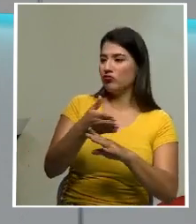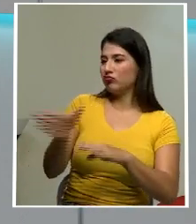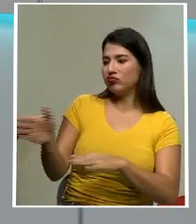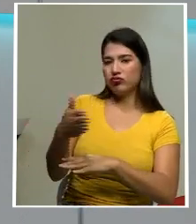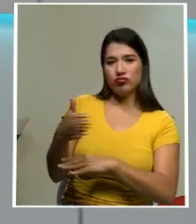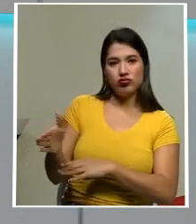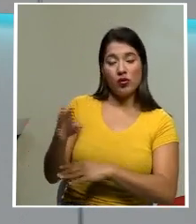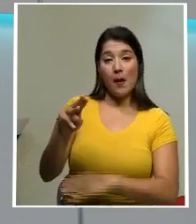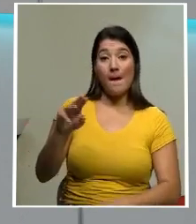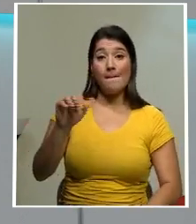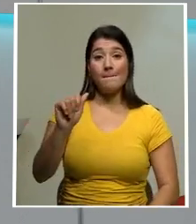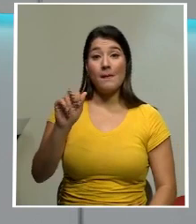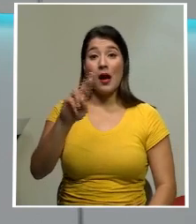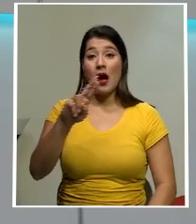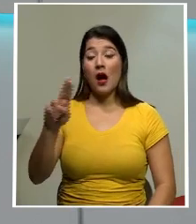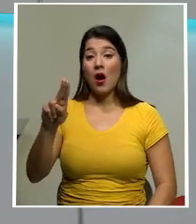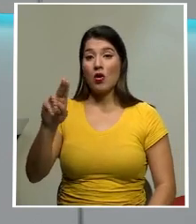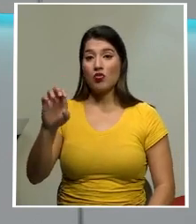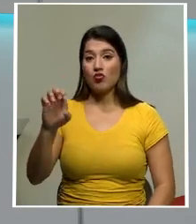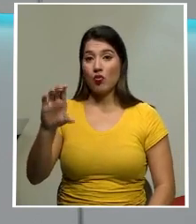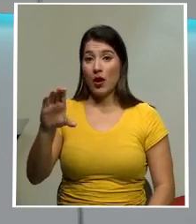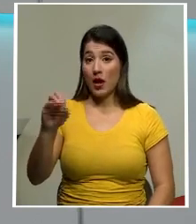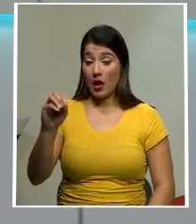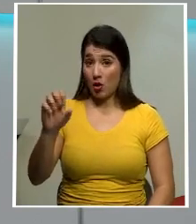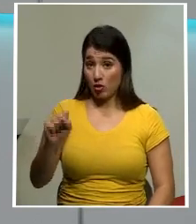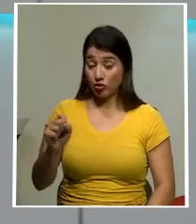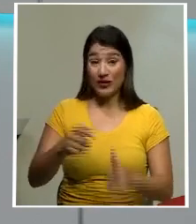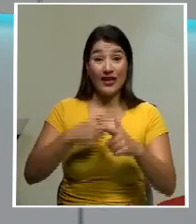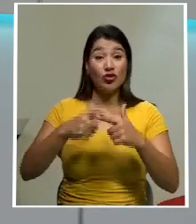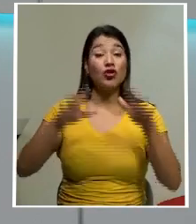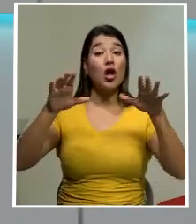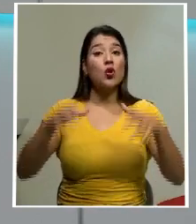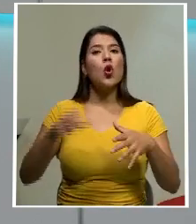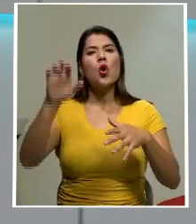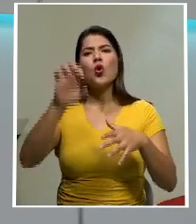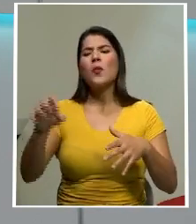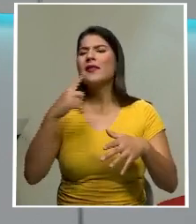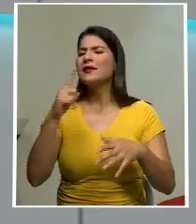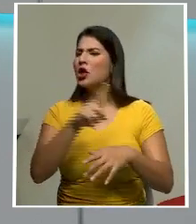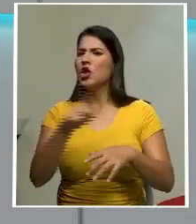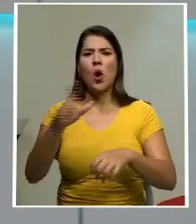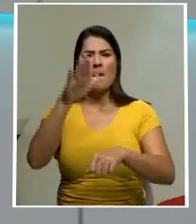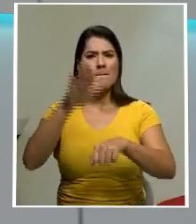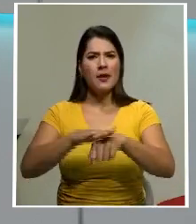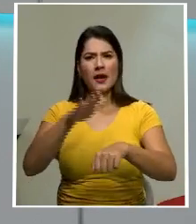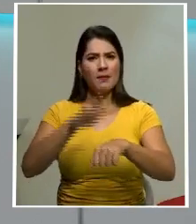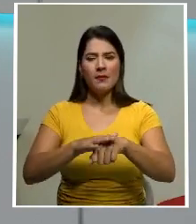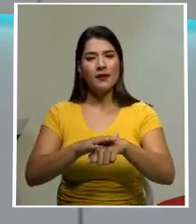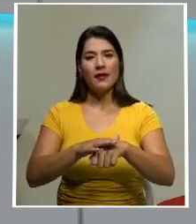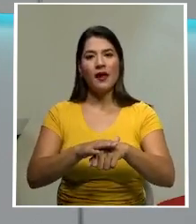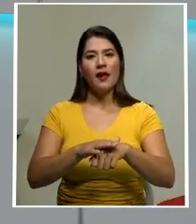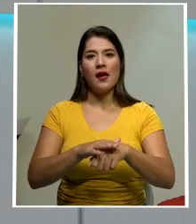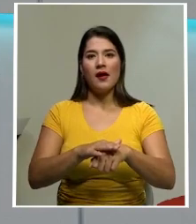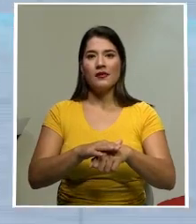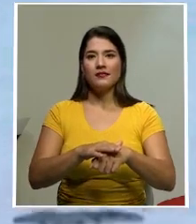Marruecos, contra quien la Unión Europea elevó el tono asegurando que no se dejará intimidar en el tema migratorio.